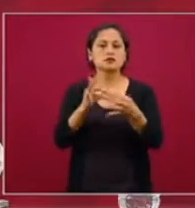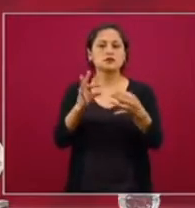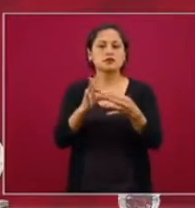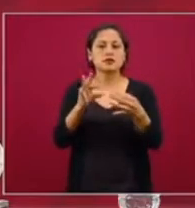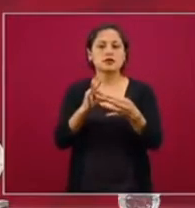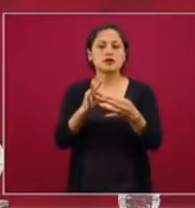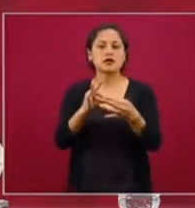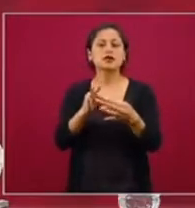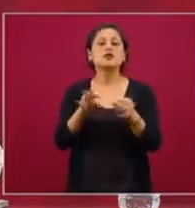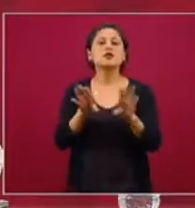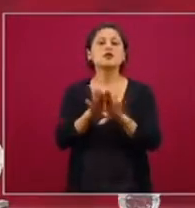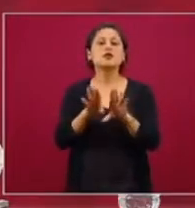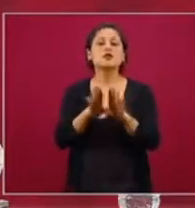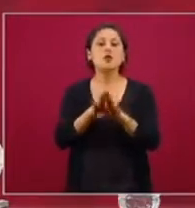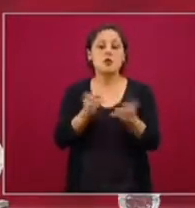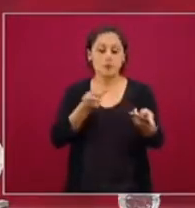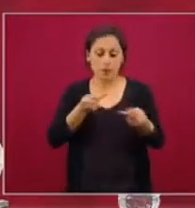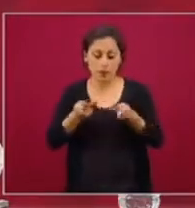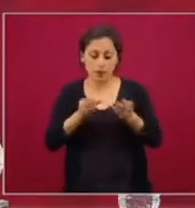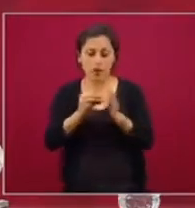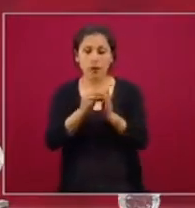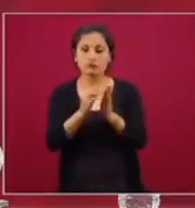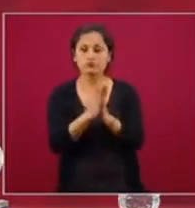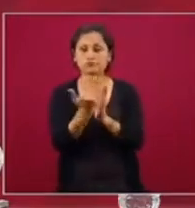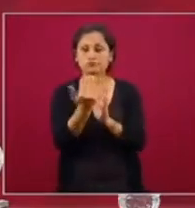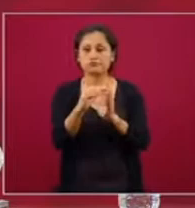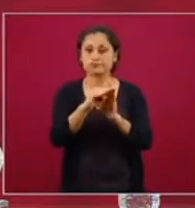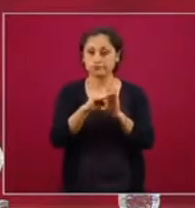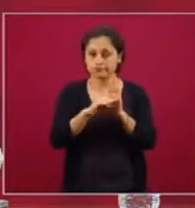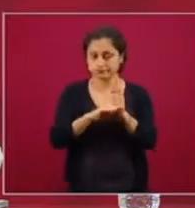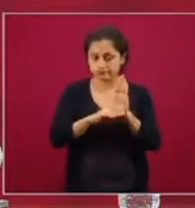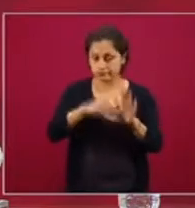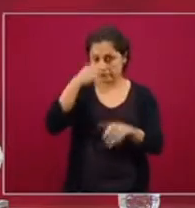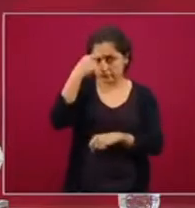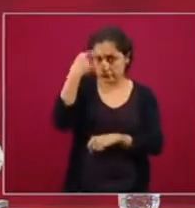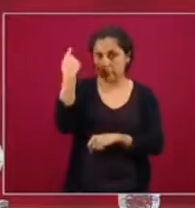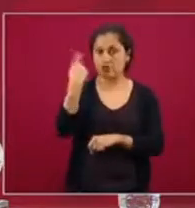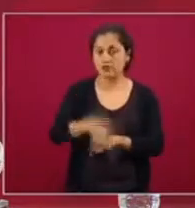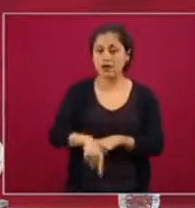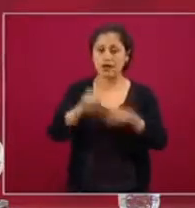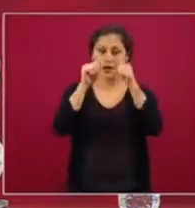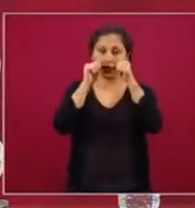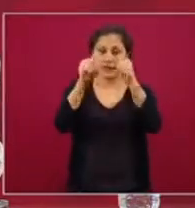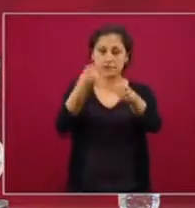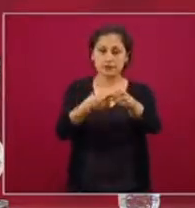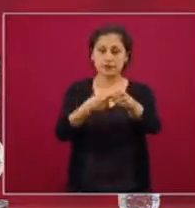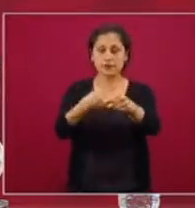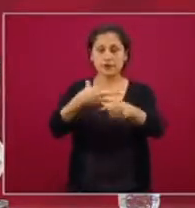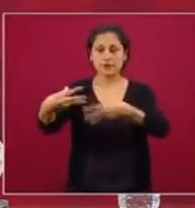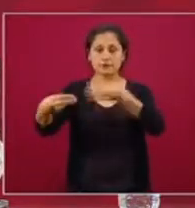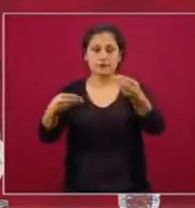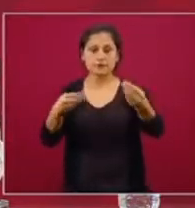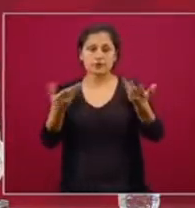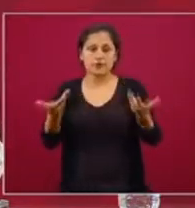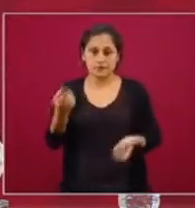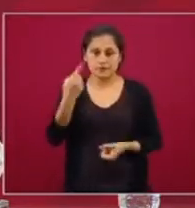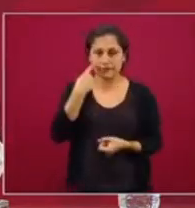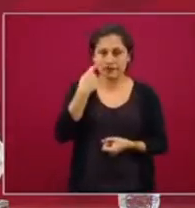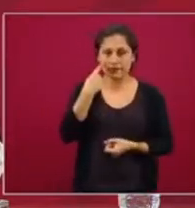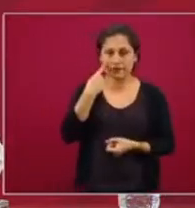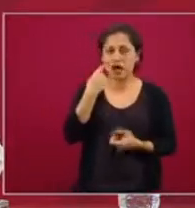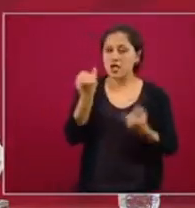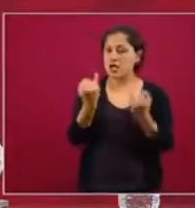funcionan los planes de preparación y respuesta ante epidemias. El modelo clásico es el de